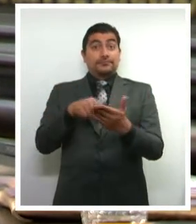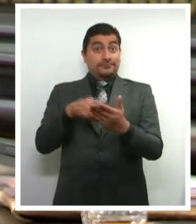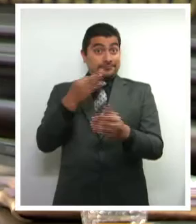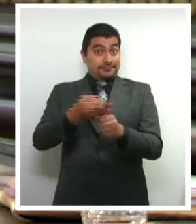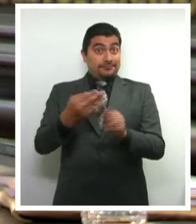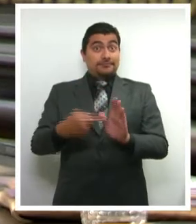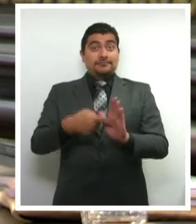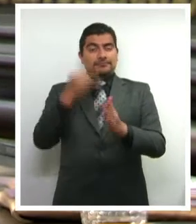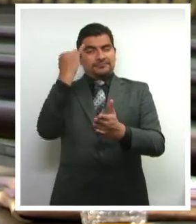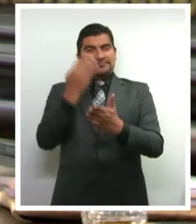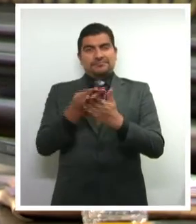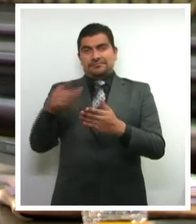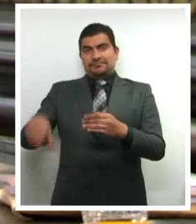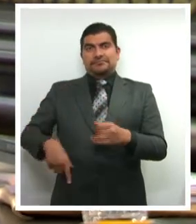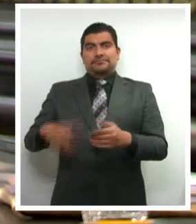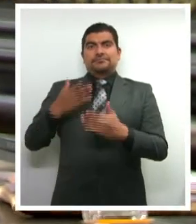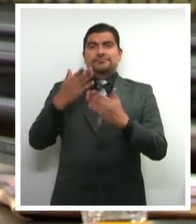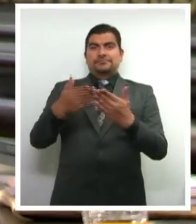iniciativa de gobierno